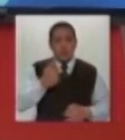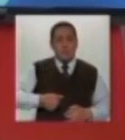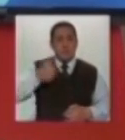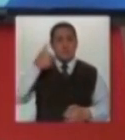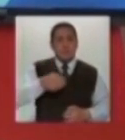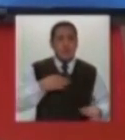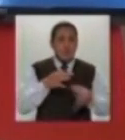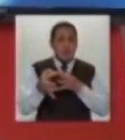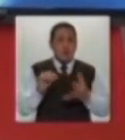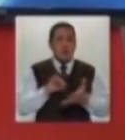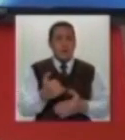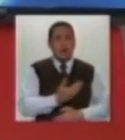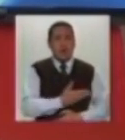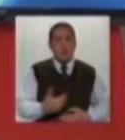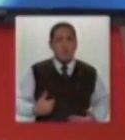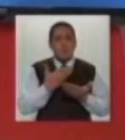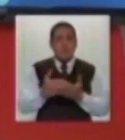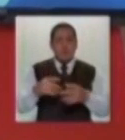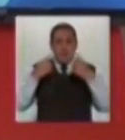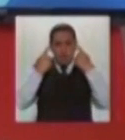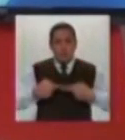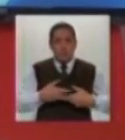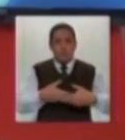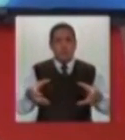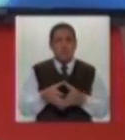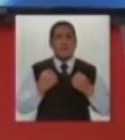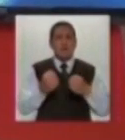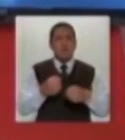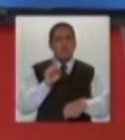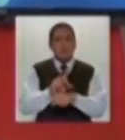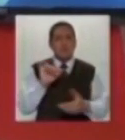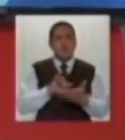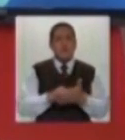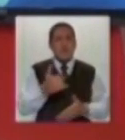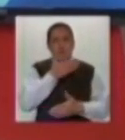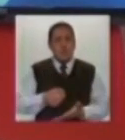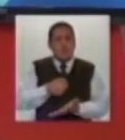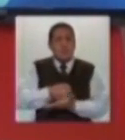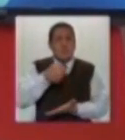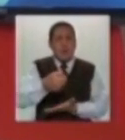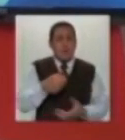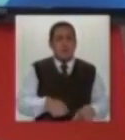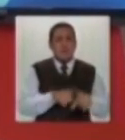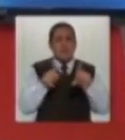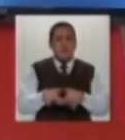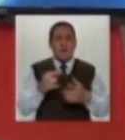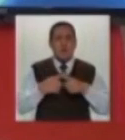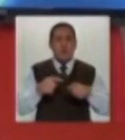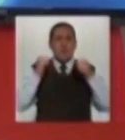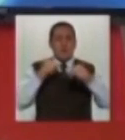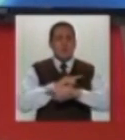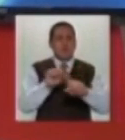Jiménez, reiteró que el gobierno ha planteado la reforma de los sectores salud y educación, que implica mejoras salariales, y sostuvo que ambas huelgas no